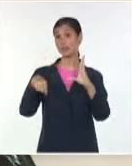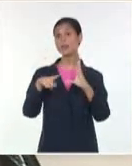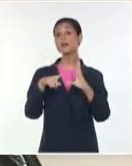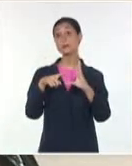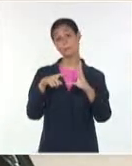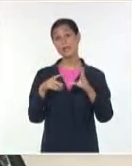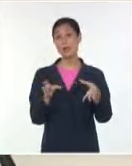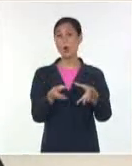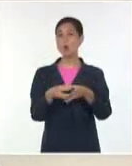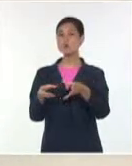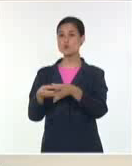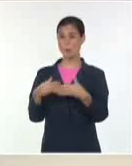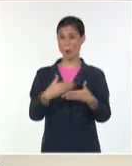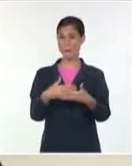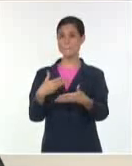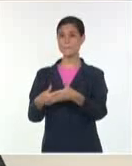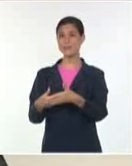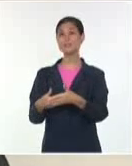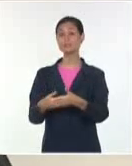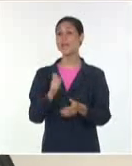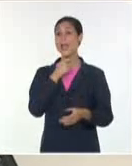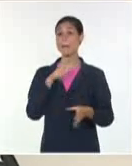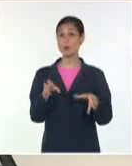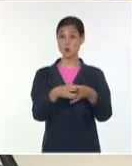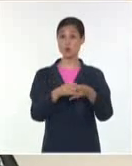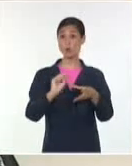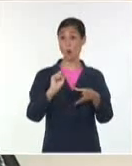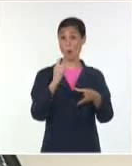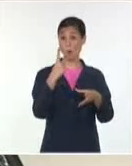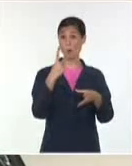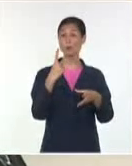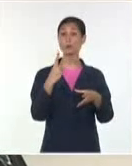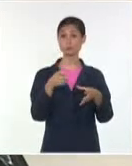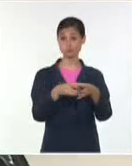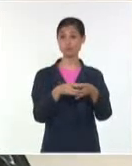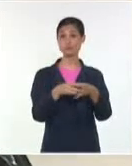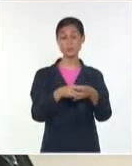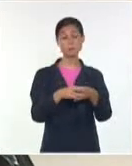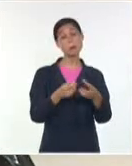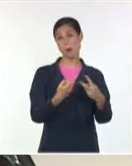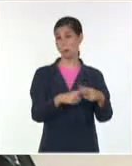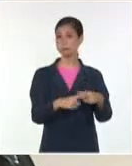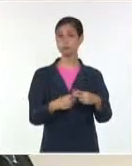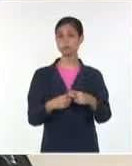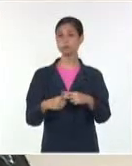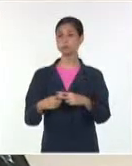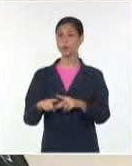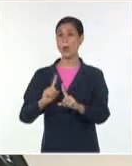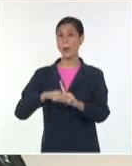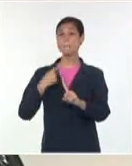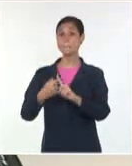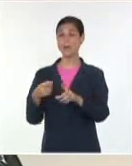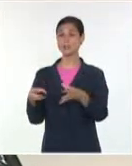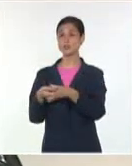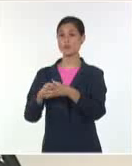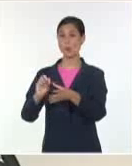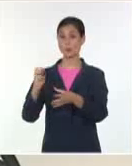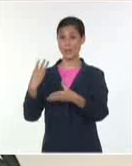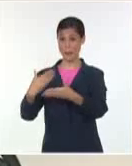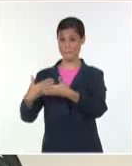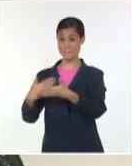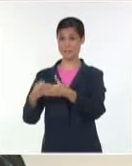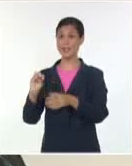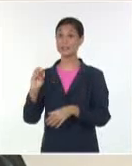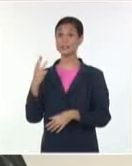fuera de servicio, se mantiene la unidad número 1 de Santa Cruz por mantenimiento y la unidad número 3 de Renté por avería. Se nos incorporó en la mañana de